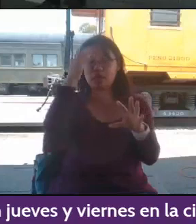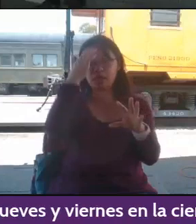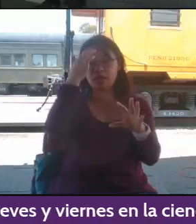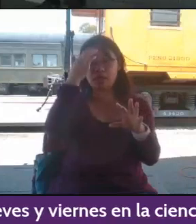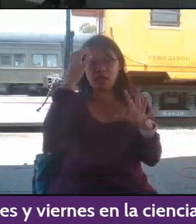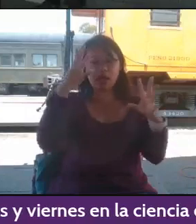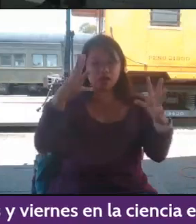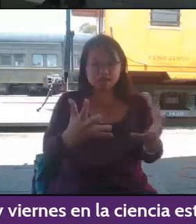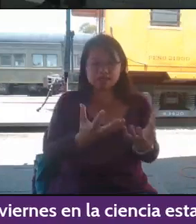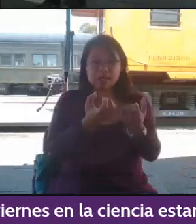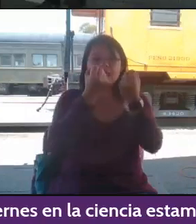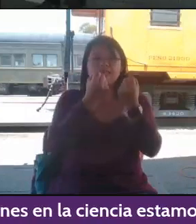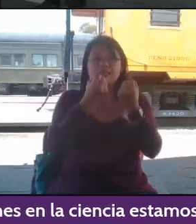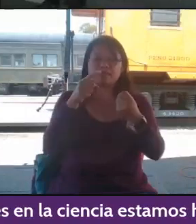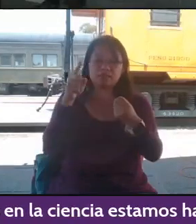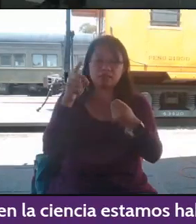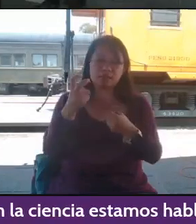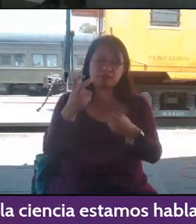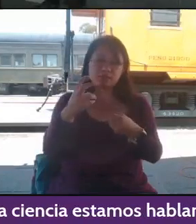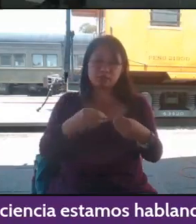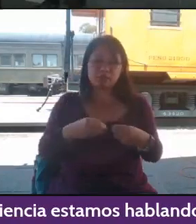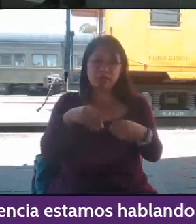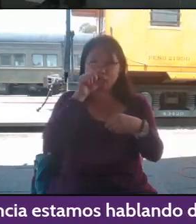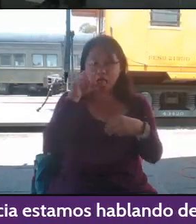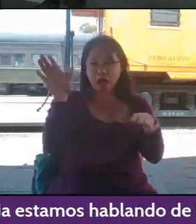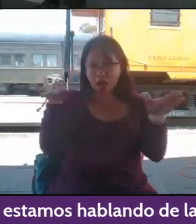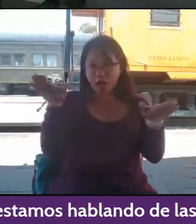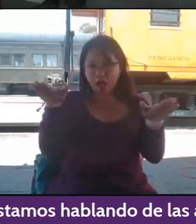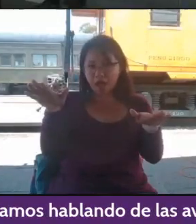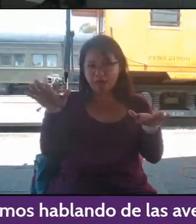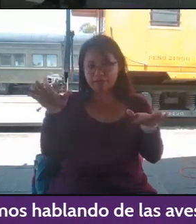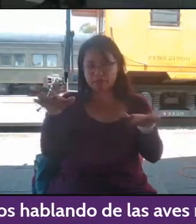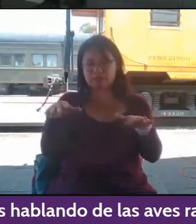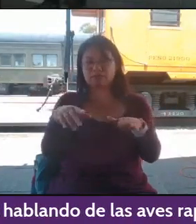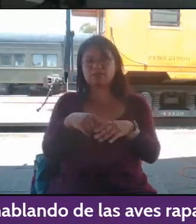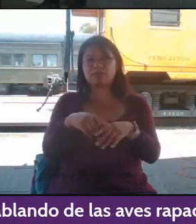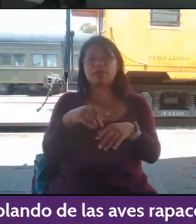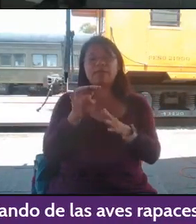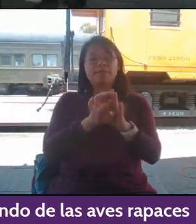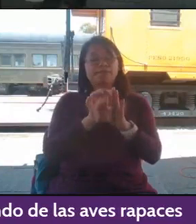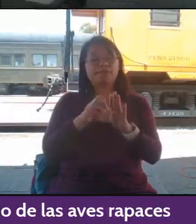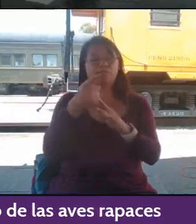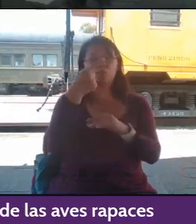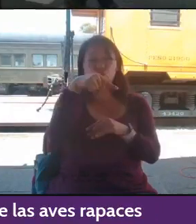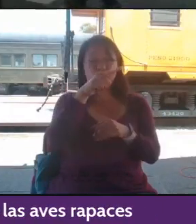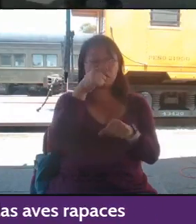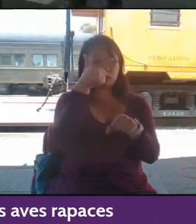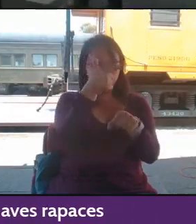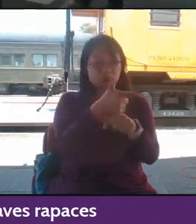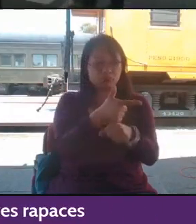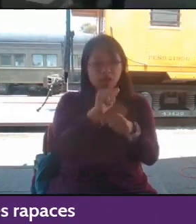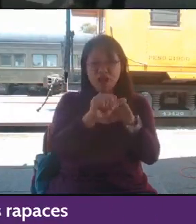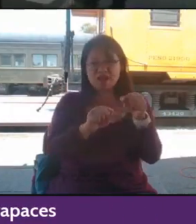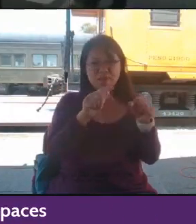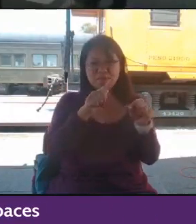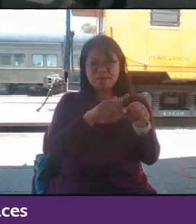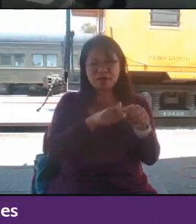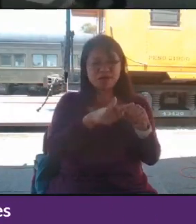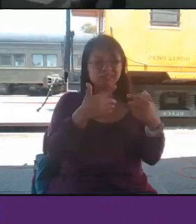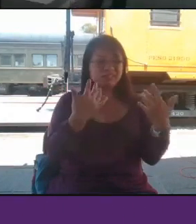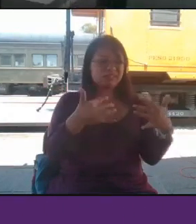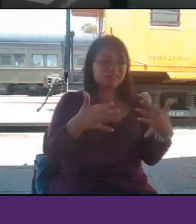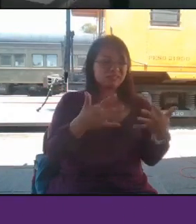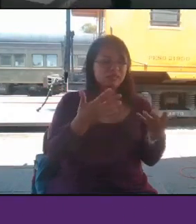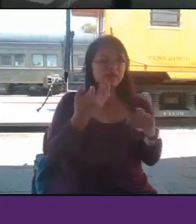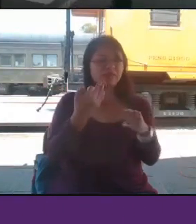silvestre. Primero, si ustedes encuentran un animalito lastimado, un animalito en donde sea que le falta, que